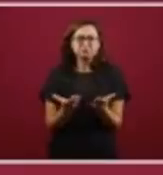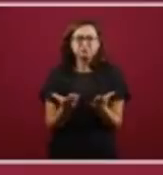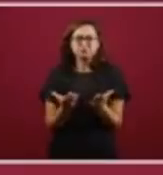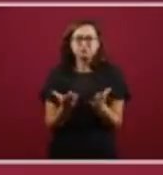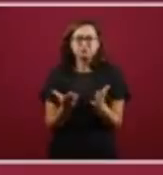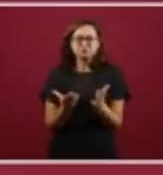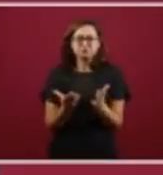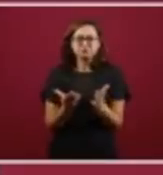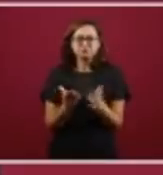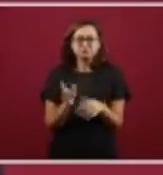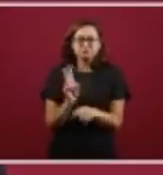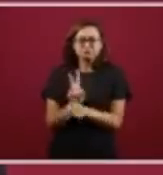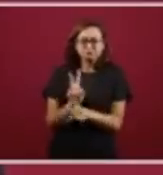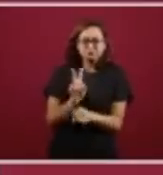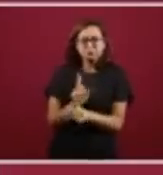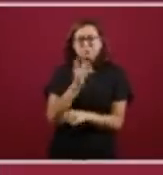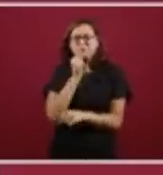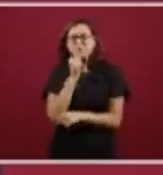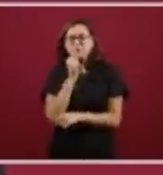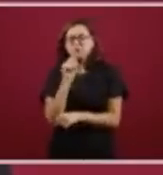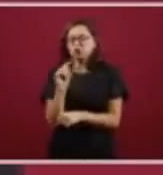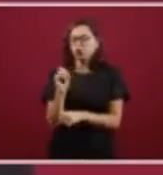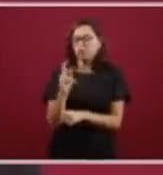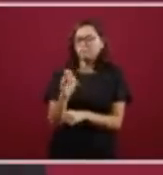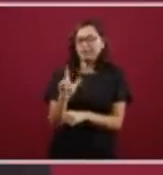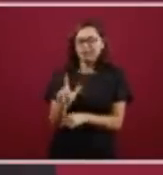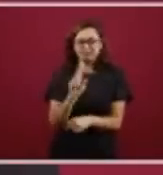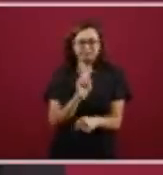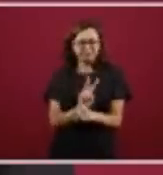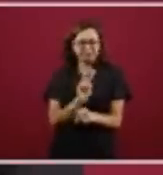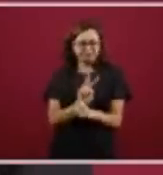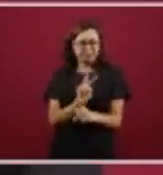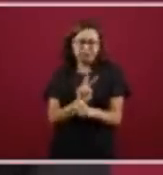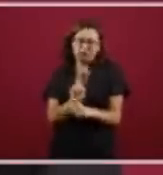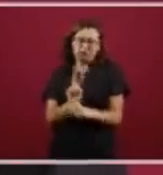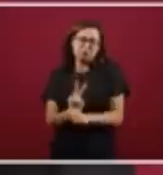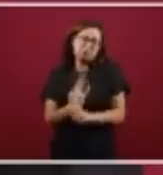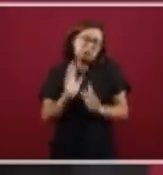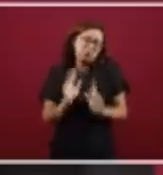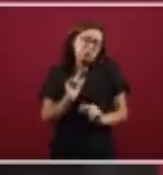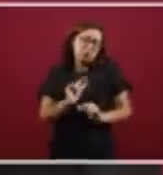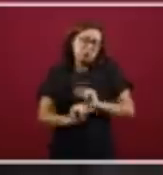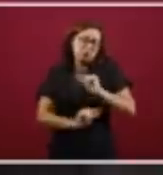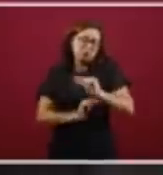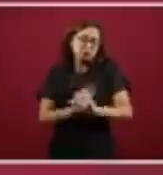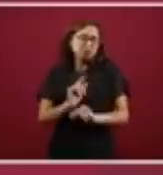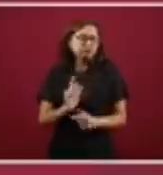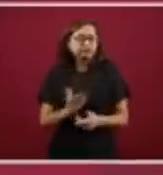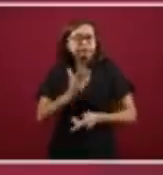como el vigilante, el policía, y se va ascendiendo